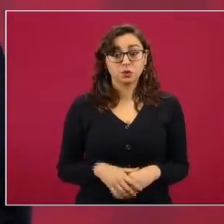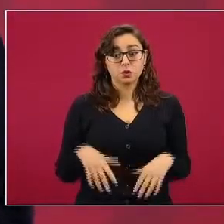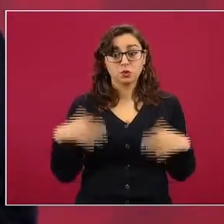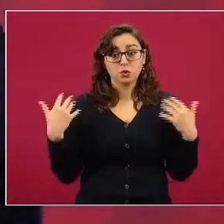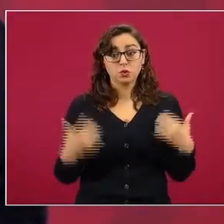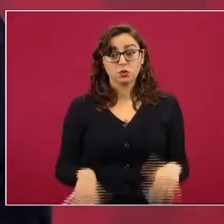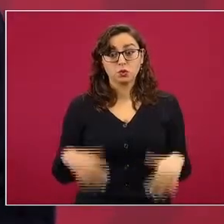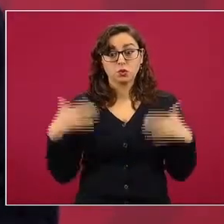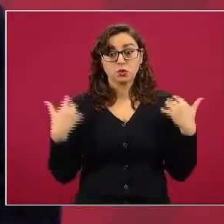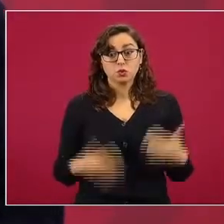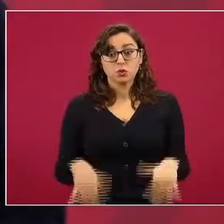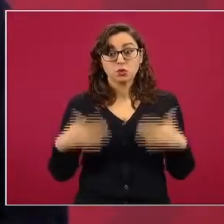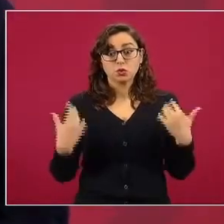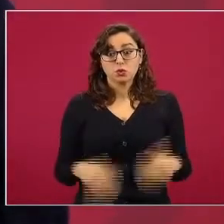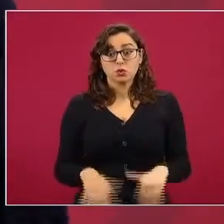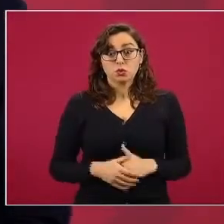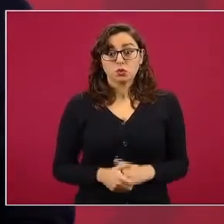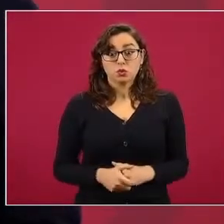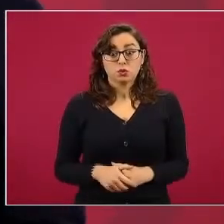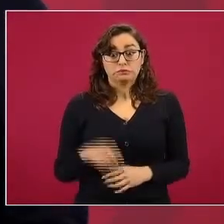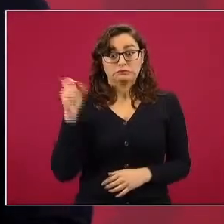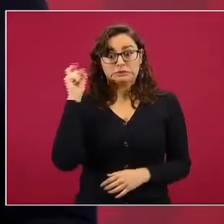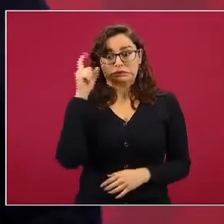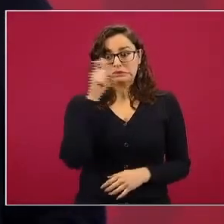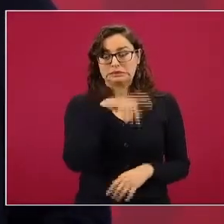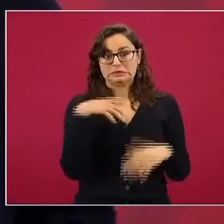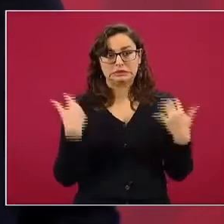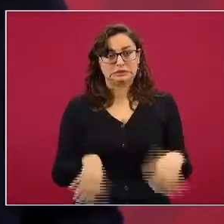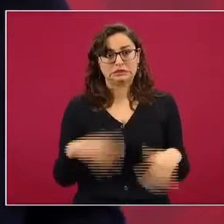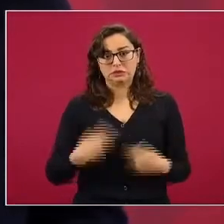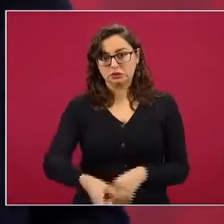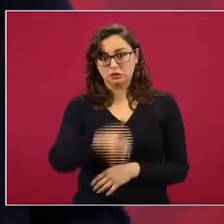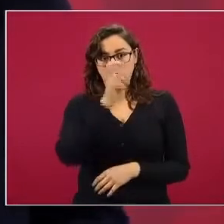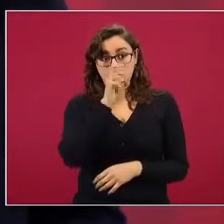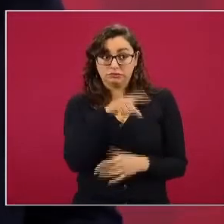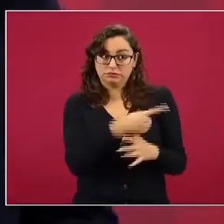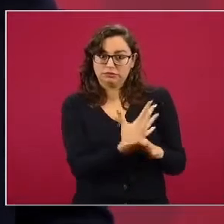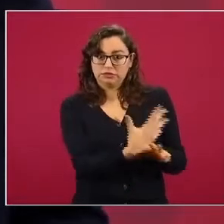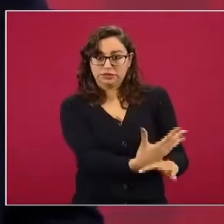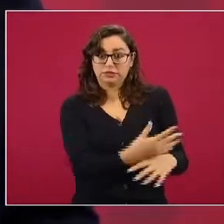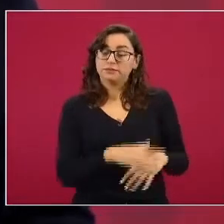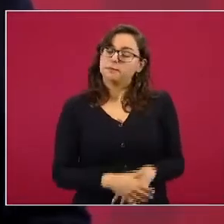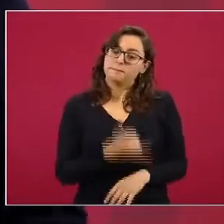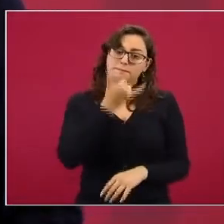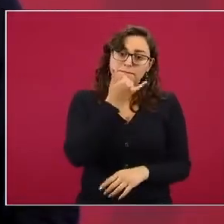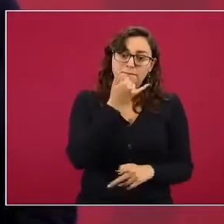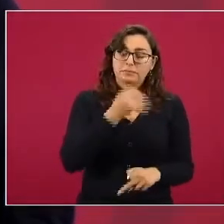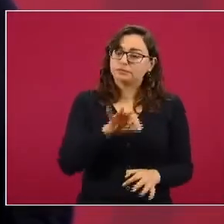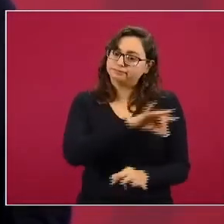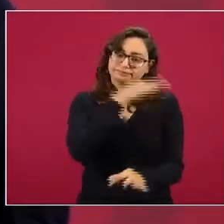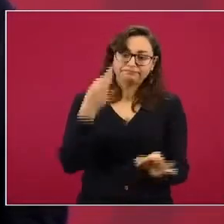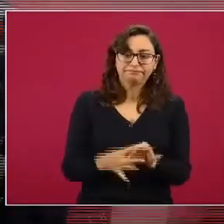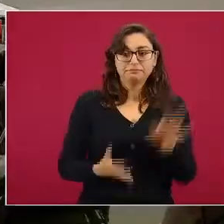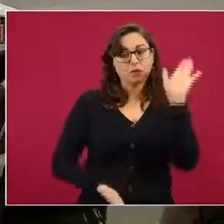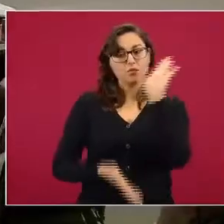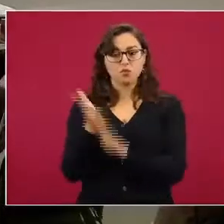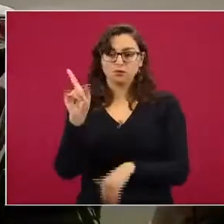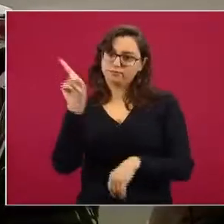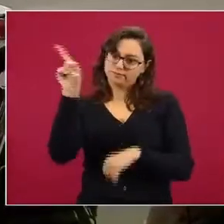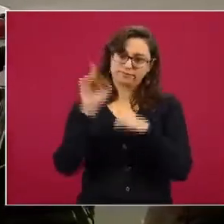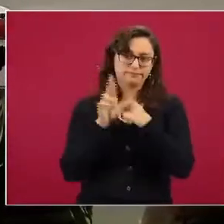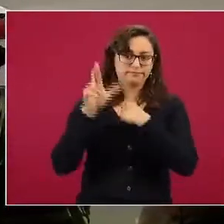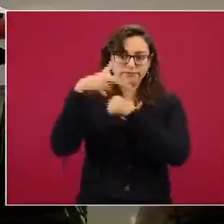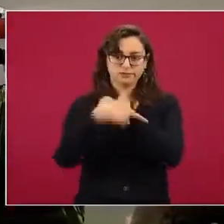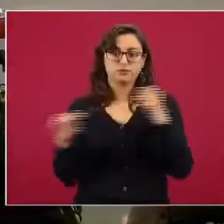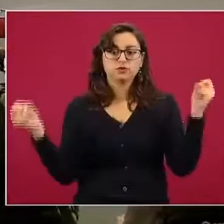pero hasta ahí la vamos a dejar porque ya nos vamos al Monumento de la Revolución, si no ya no llegamos. Nos vemos